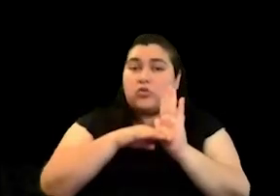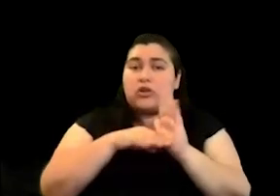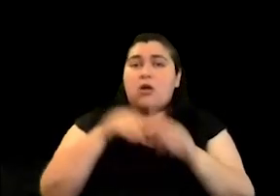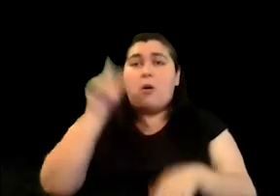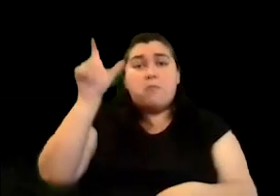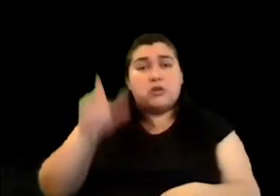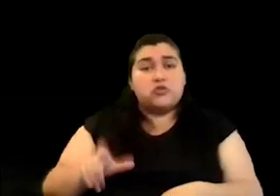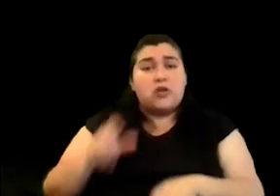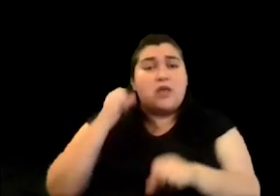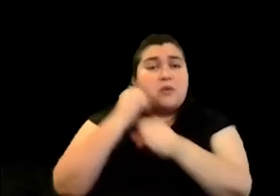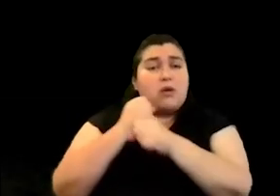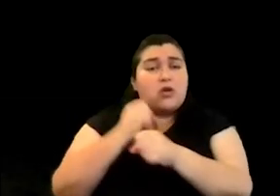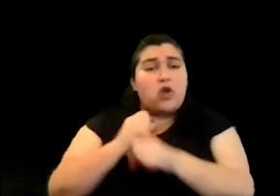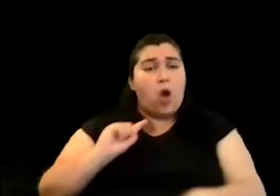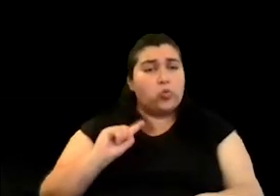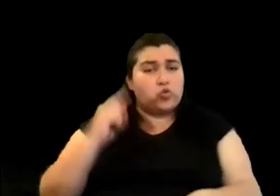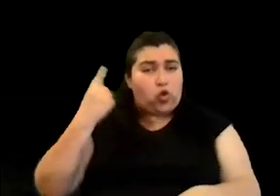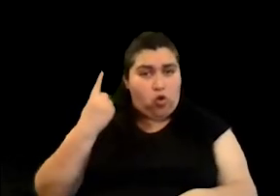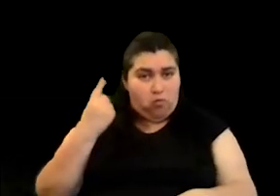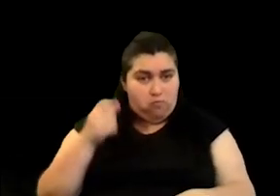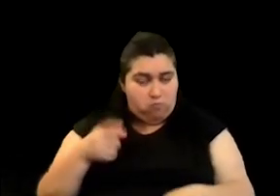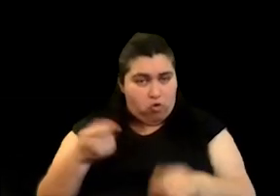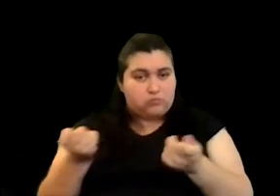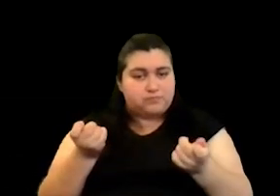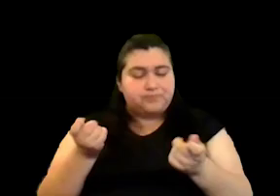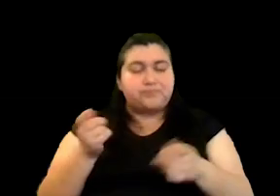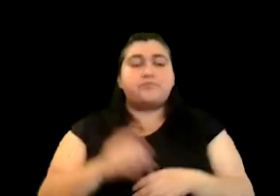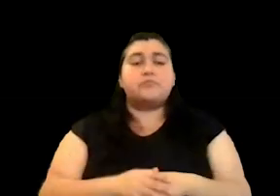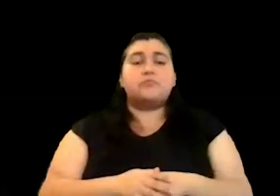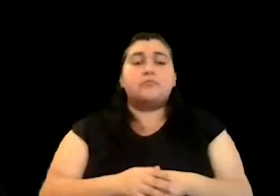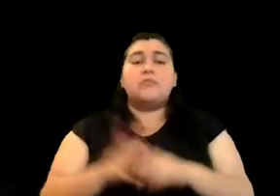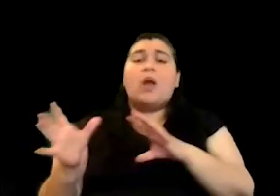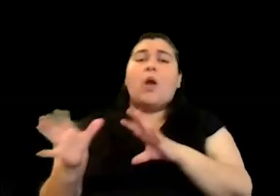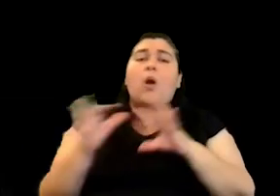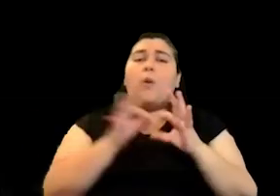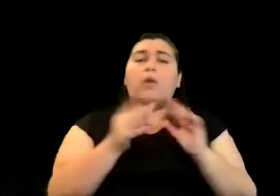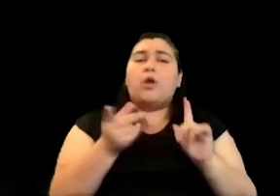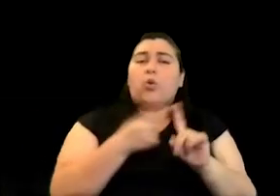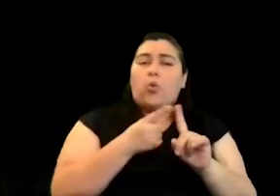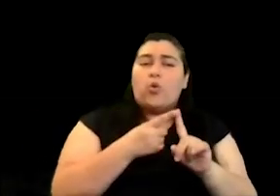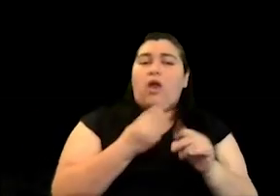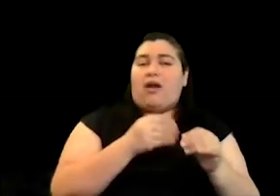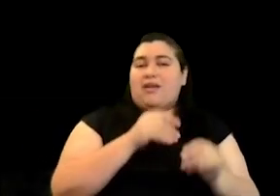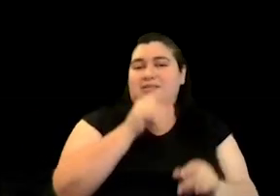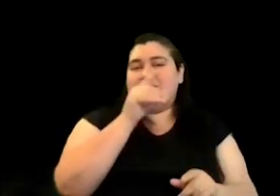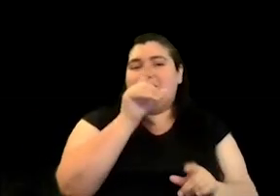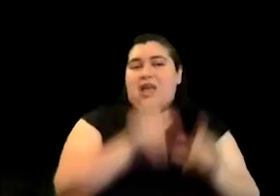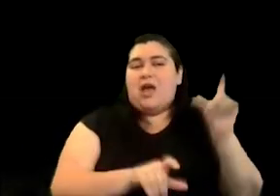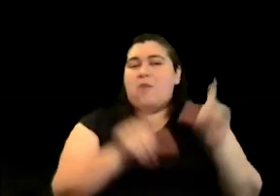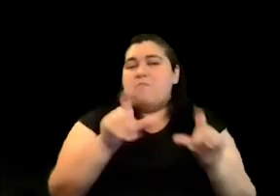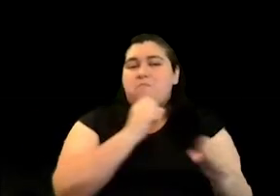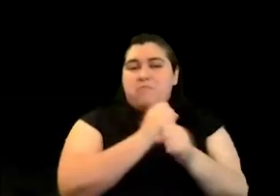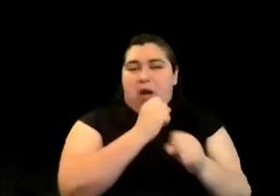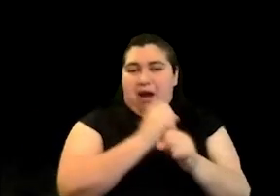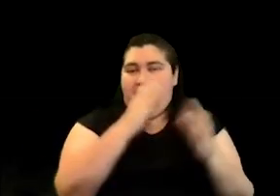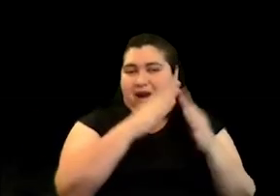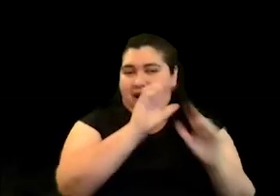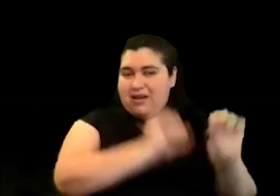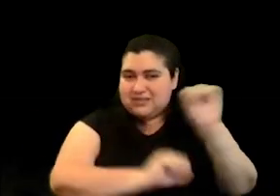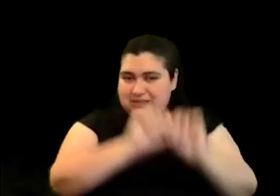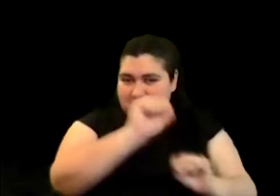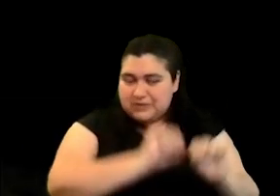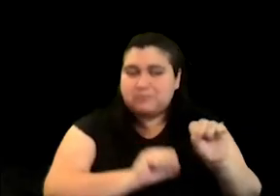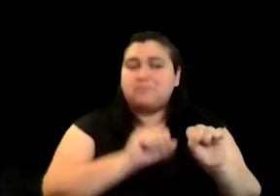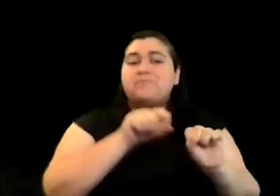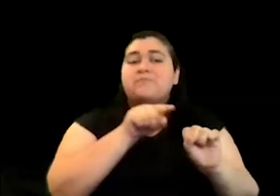autónomo, se vincula con empleados de casas particulares y con las formalidades